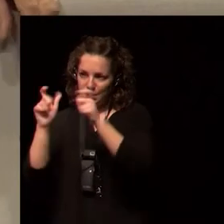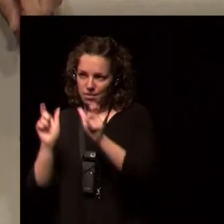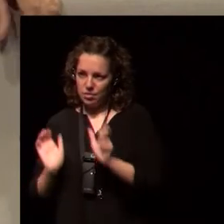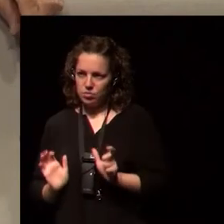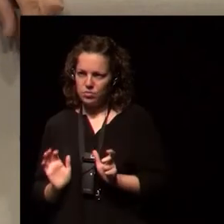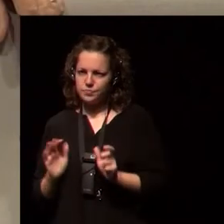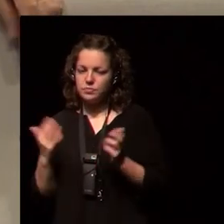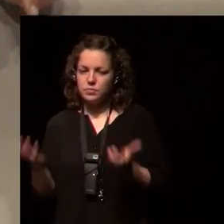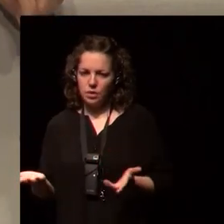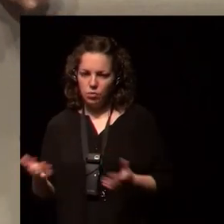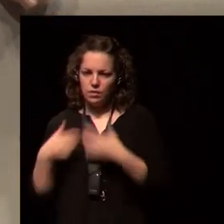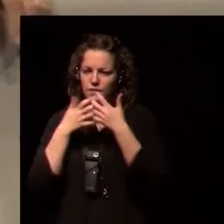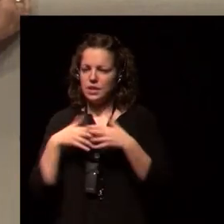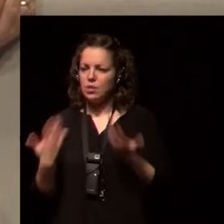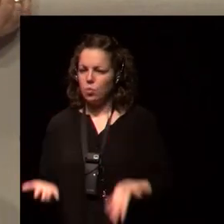departamento es